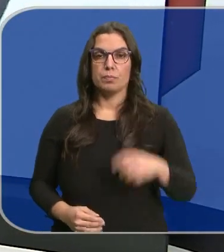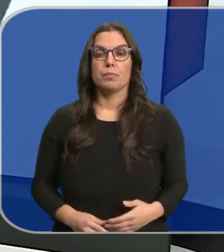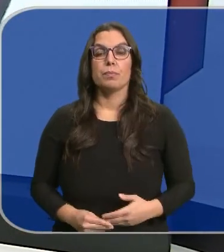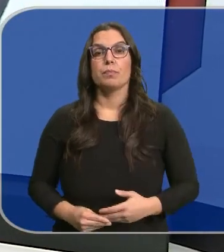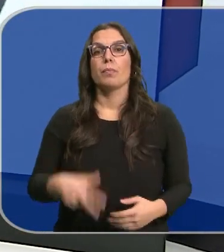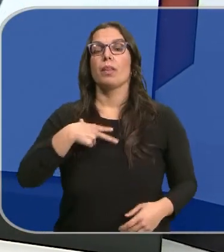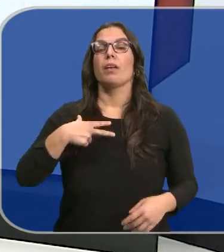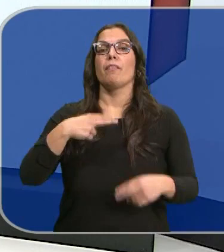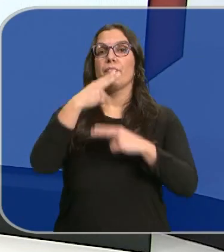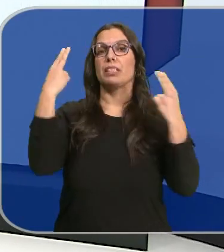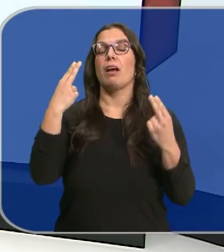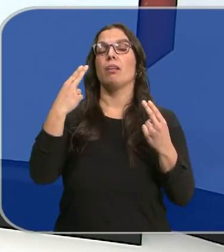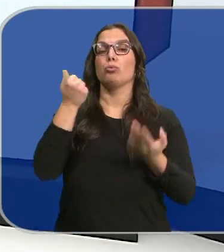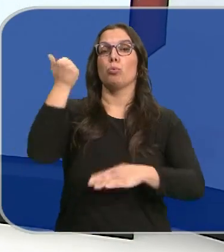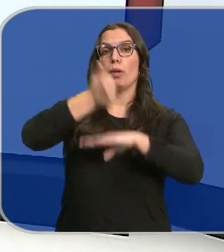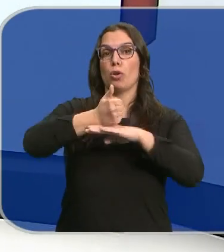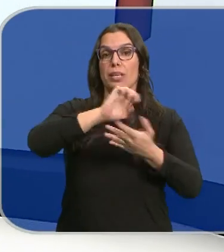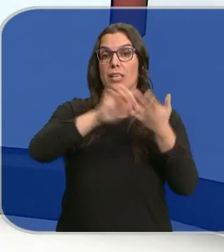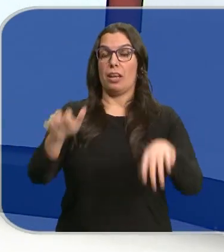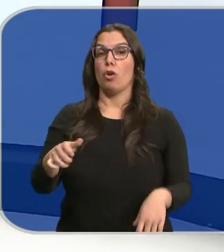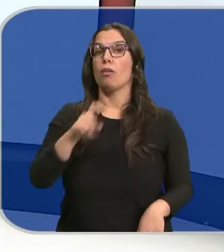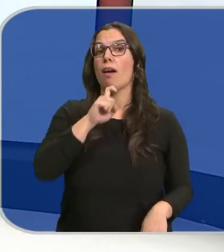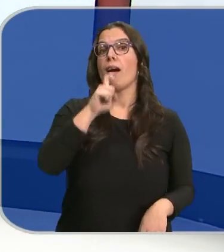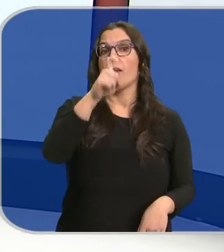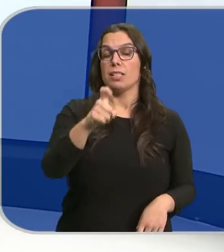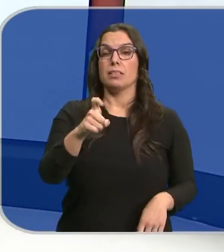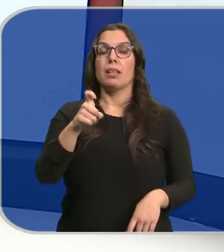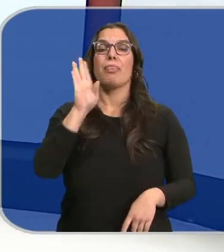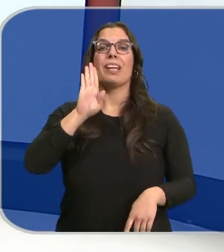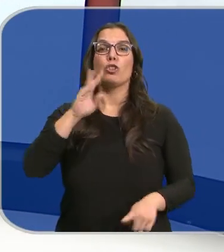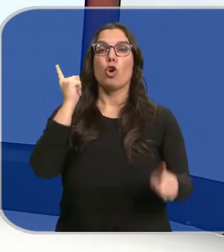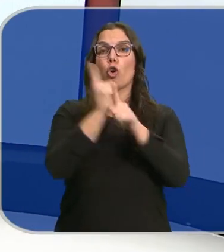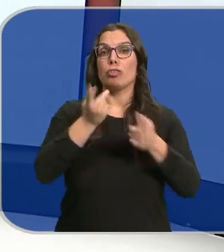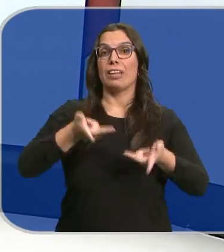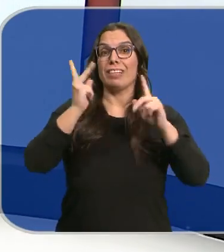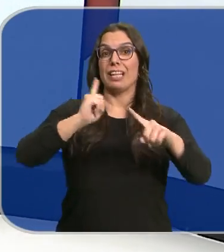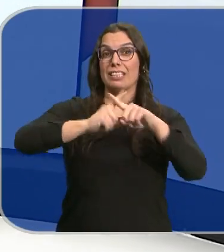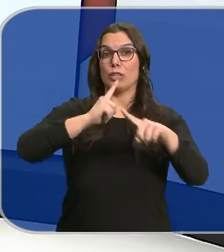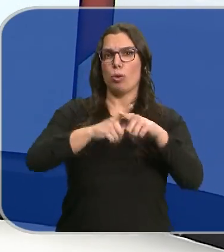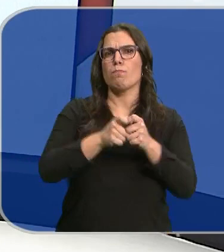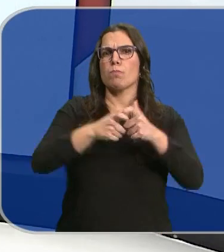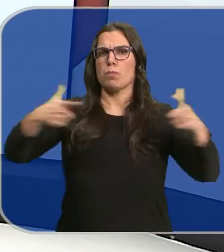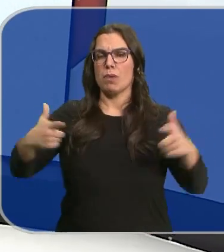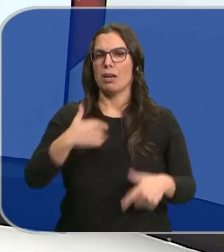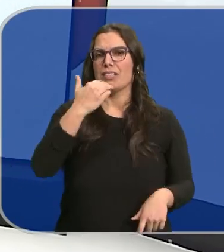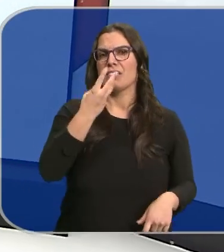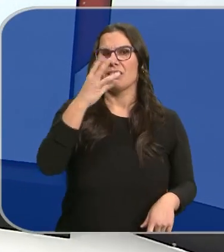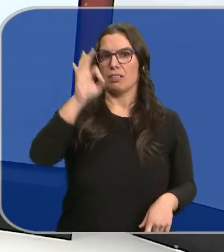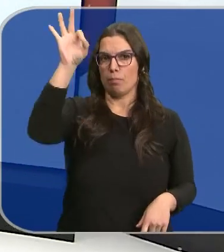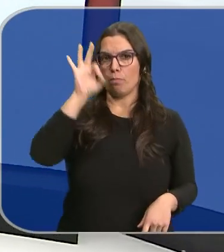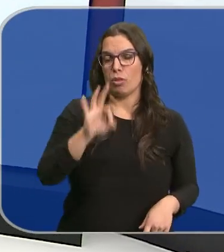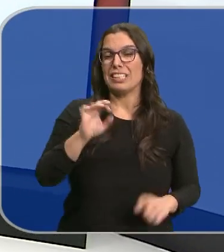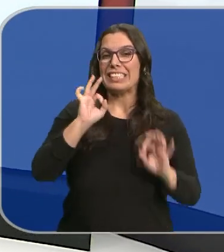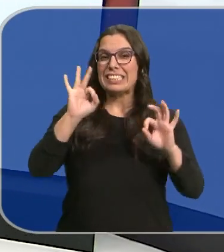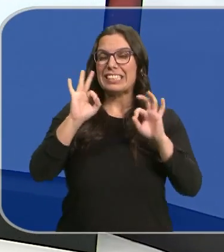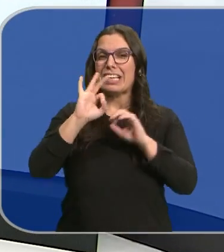El fiscal superior de Castilla y León alerta del aumento de delitos contra la libertad sexual, casi un 30%, en especial los casos